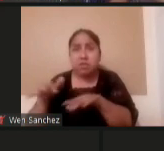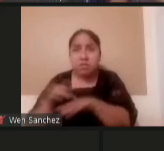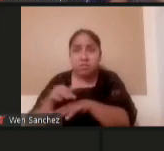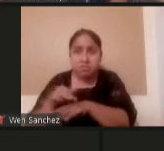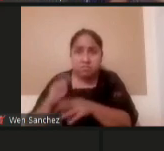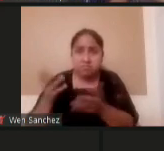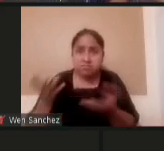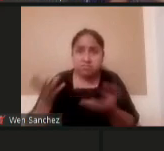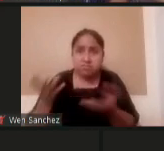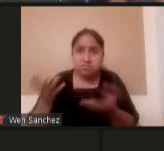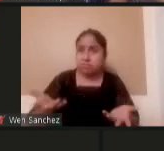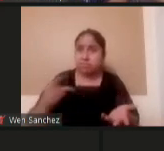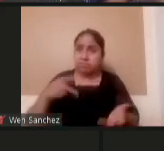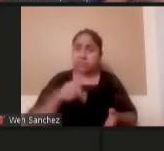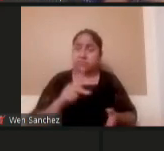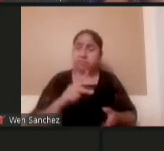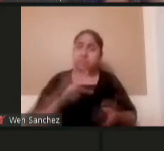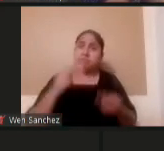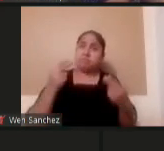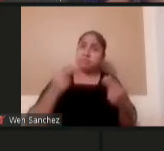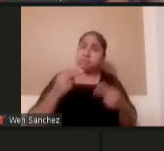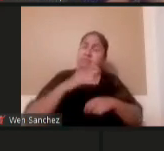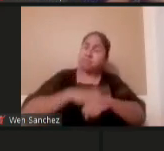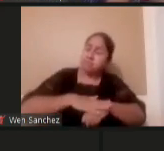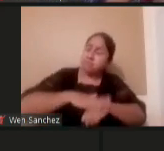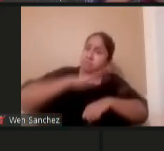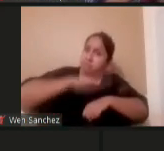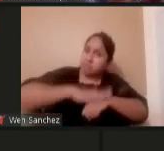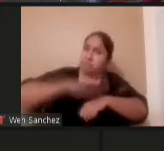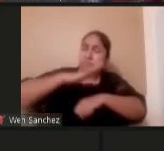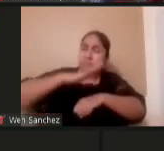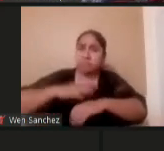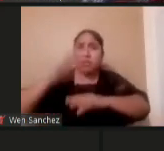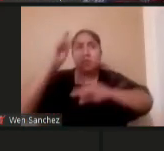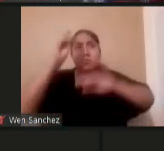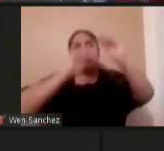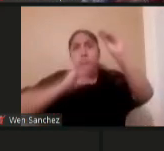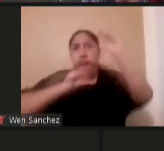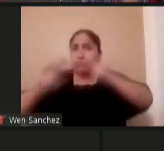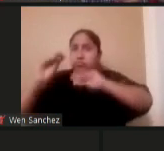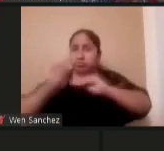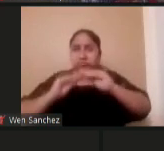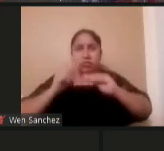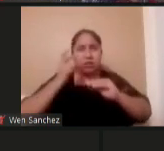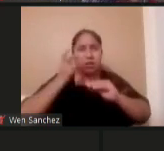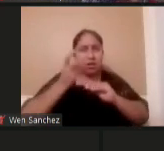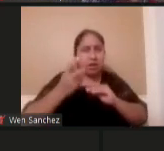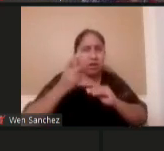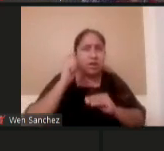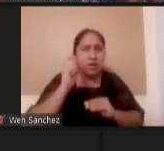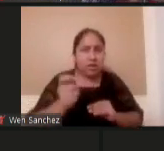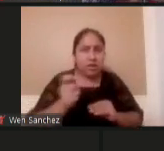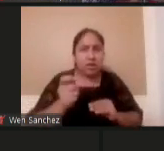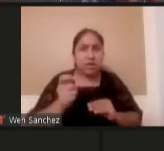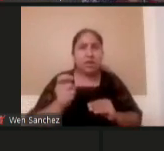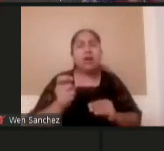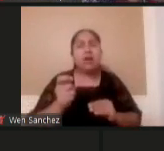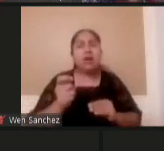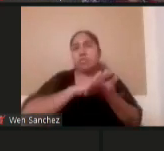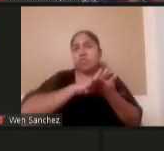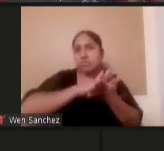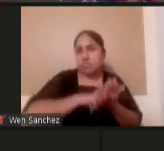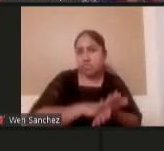hacer mucho más por manifestar en sus acciones y obras el respeto a los grupos vulnerables y por la no